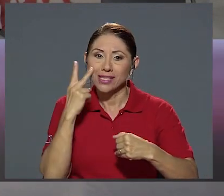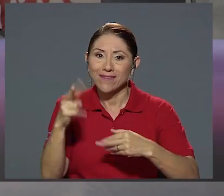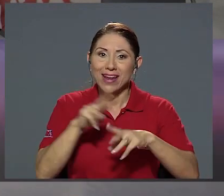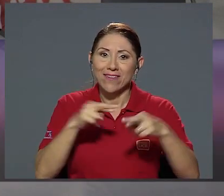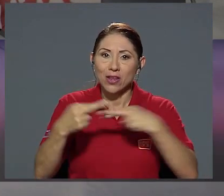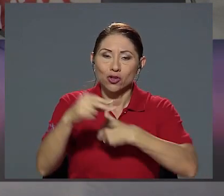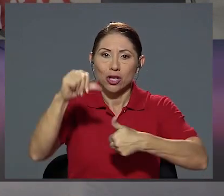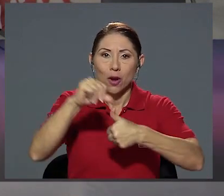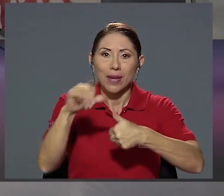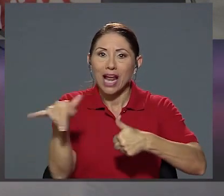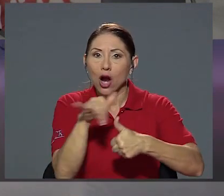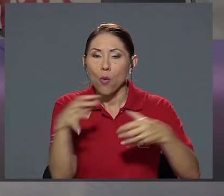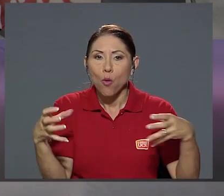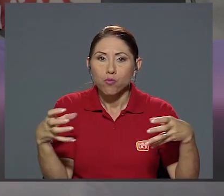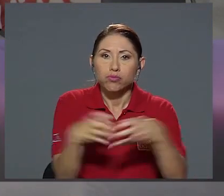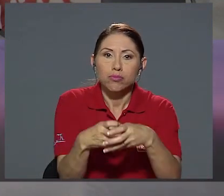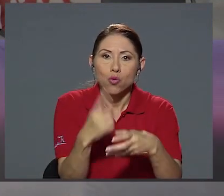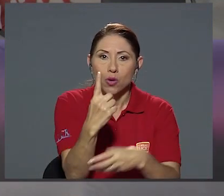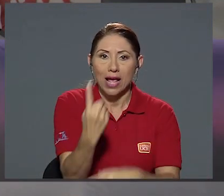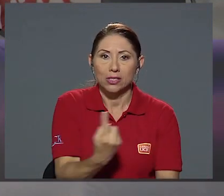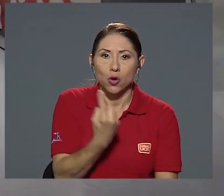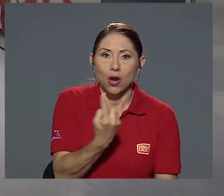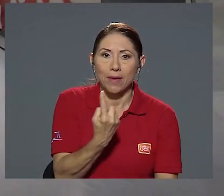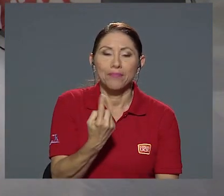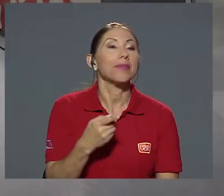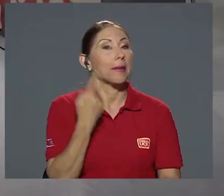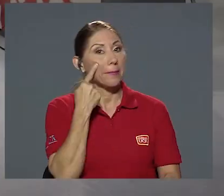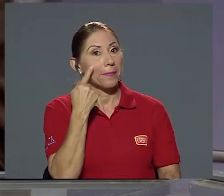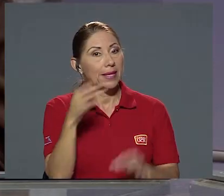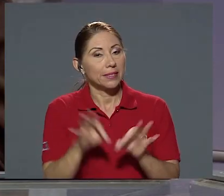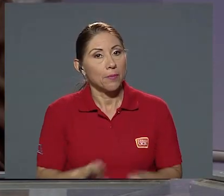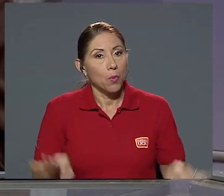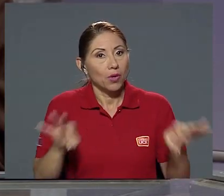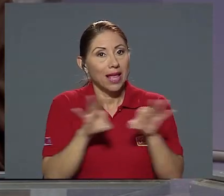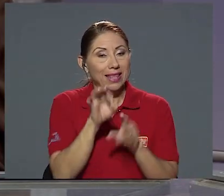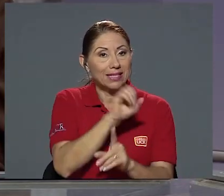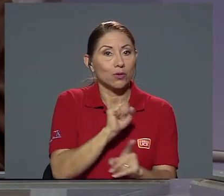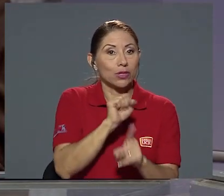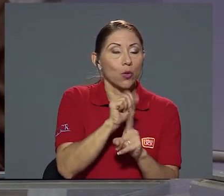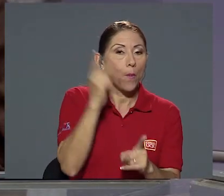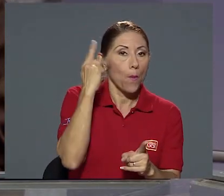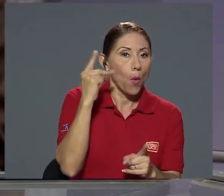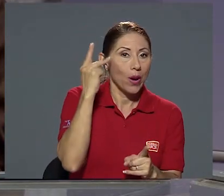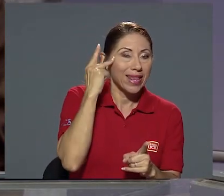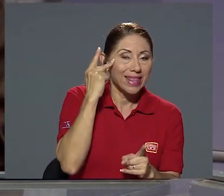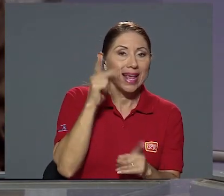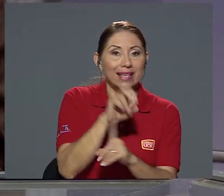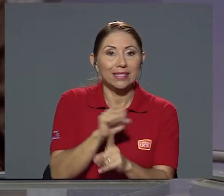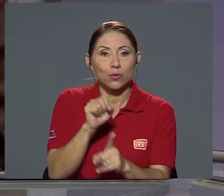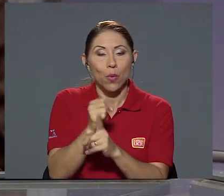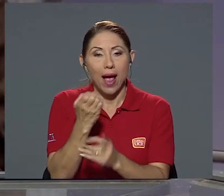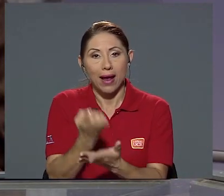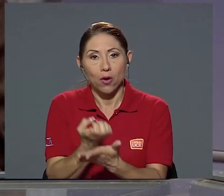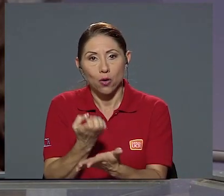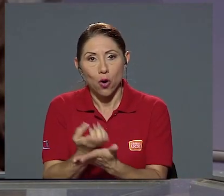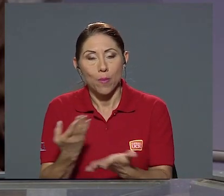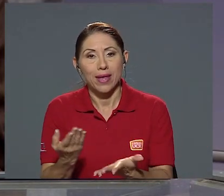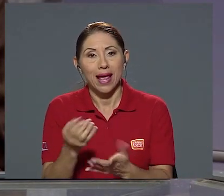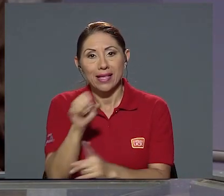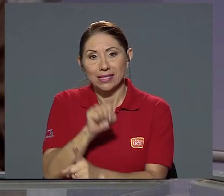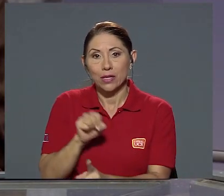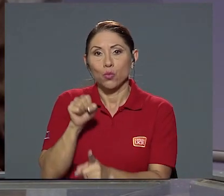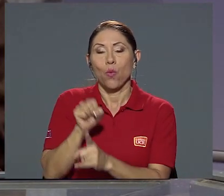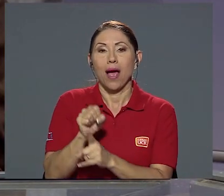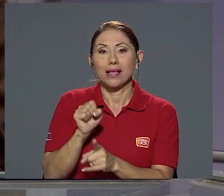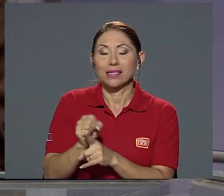sería importante destacar que tanto en la coyuntura política como en la coyuntura económica, en la coyuntura que destaca